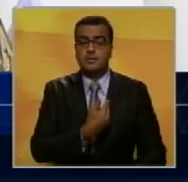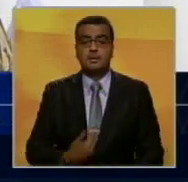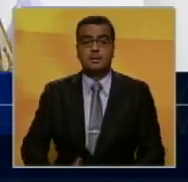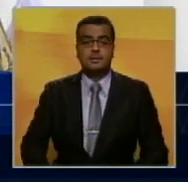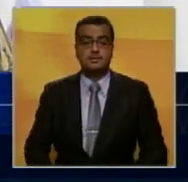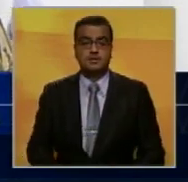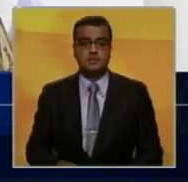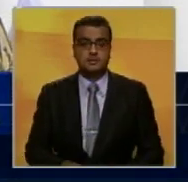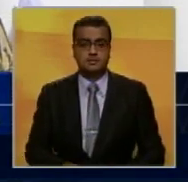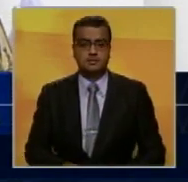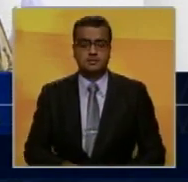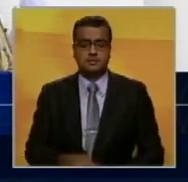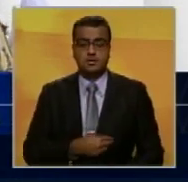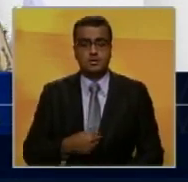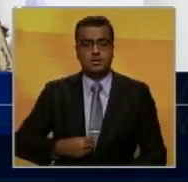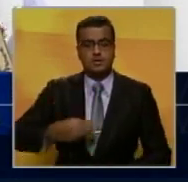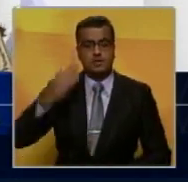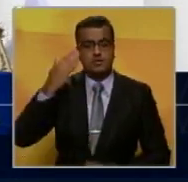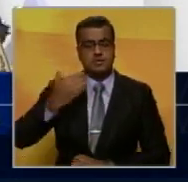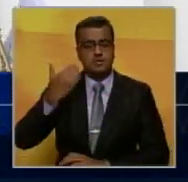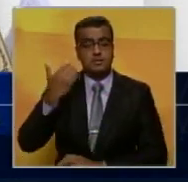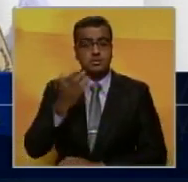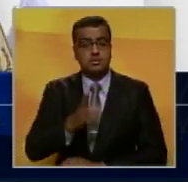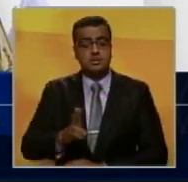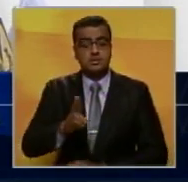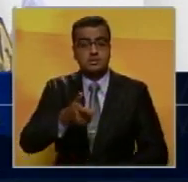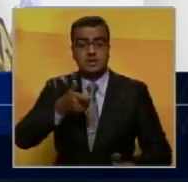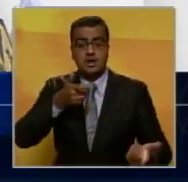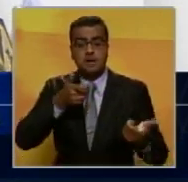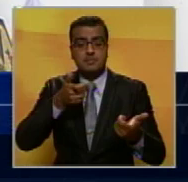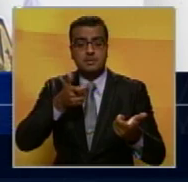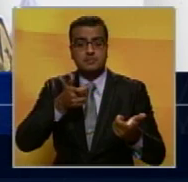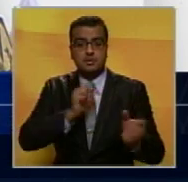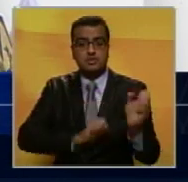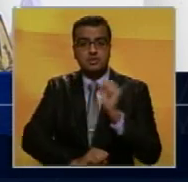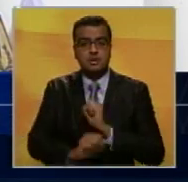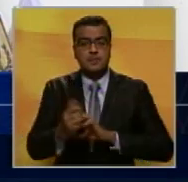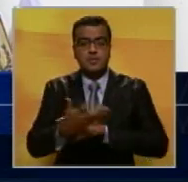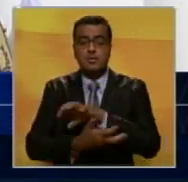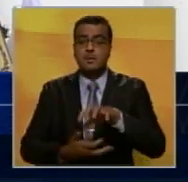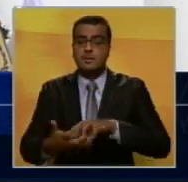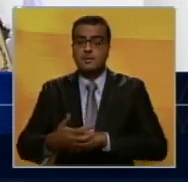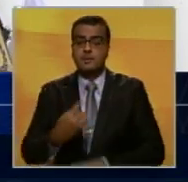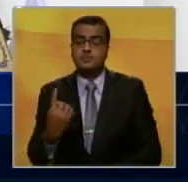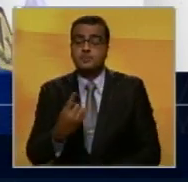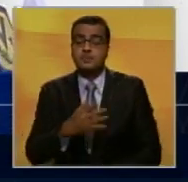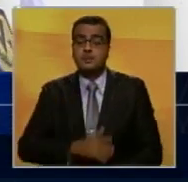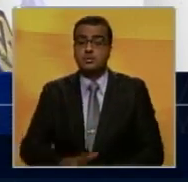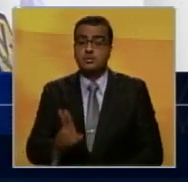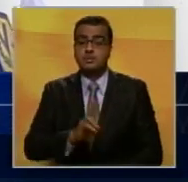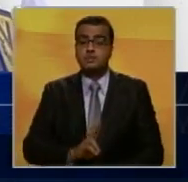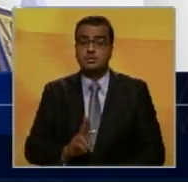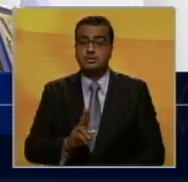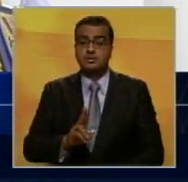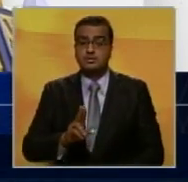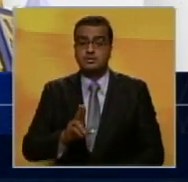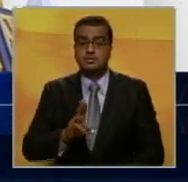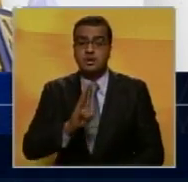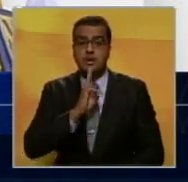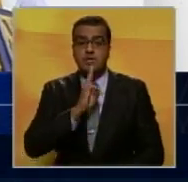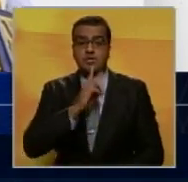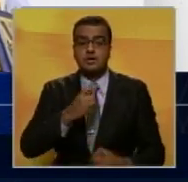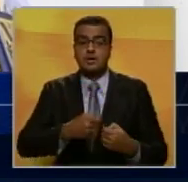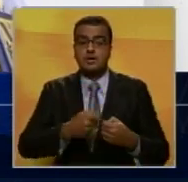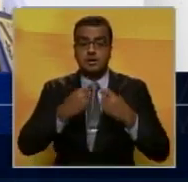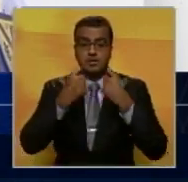de la República de que nuestra Fuerza Armada utilice incluso esas armas para contener motines y solamente están utilizando agua y